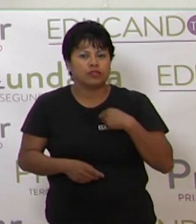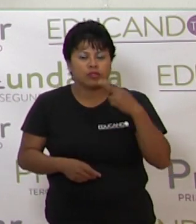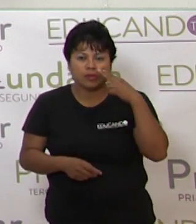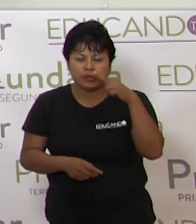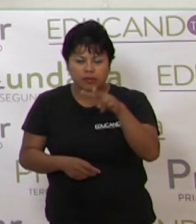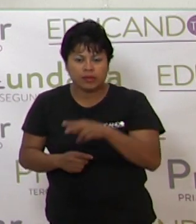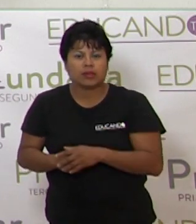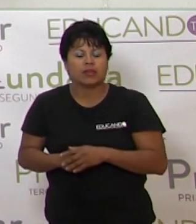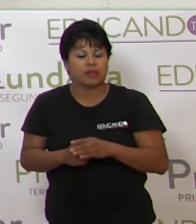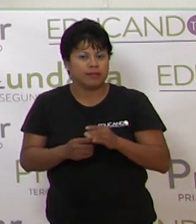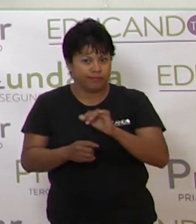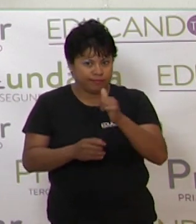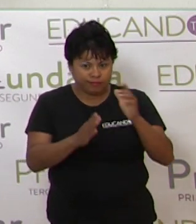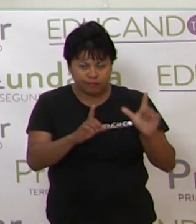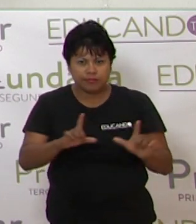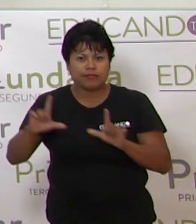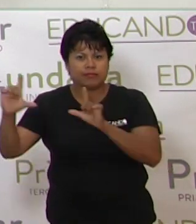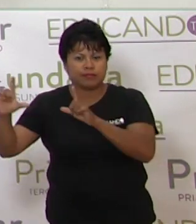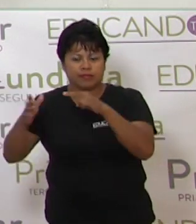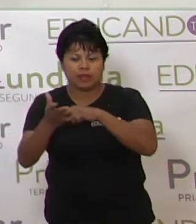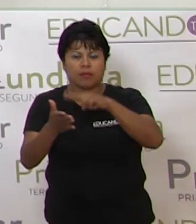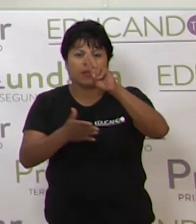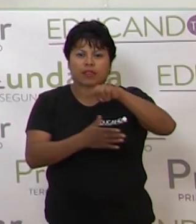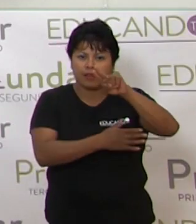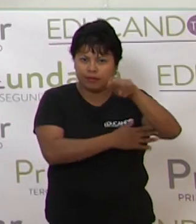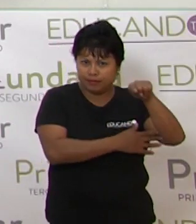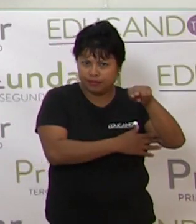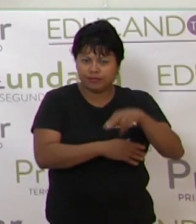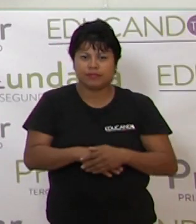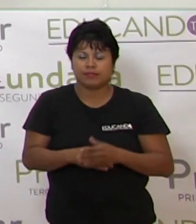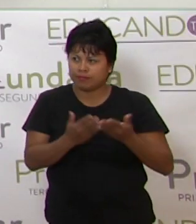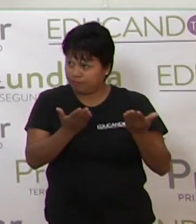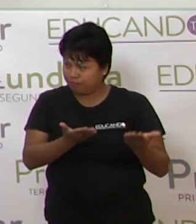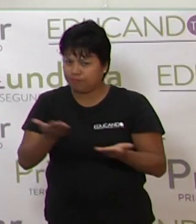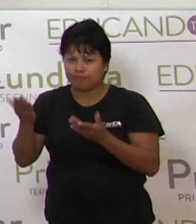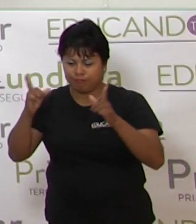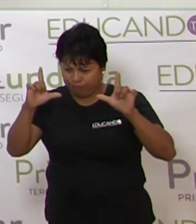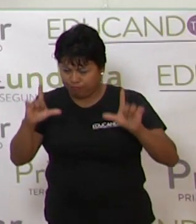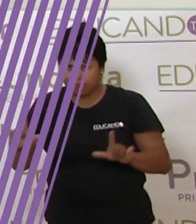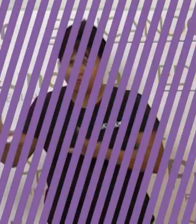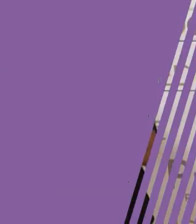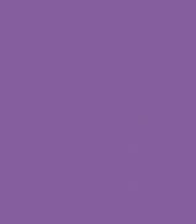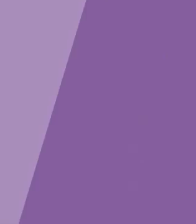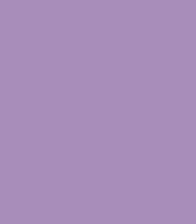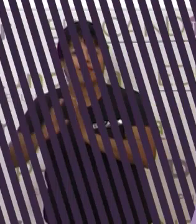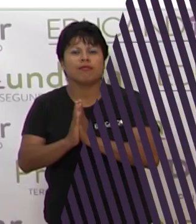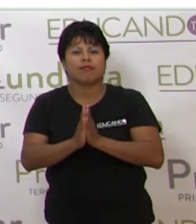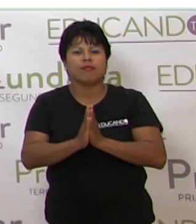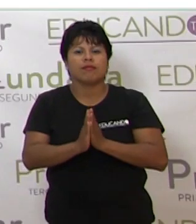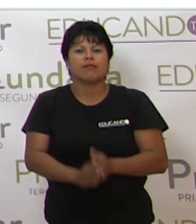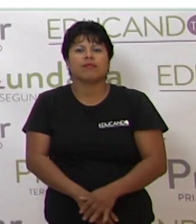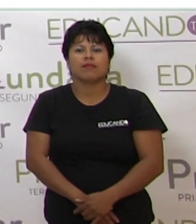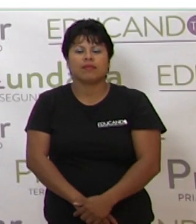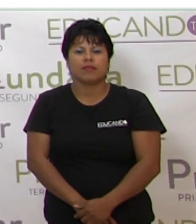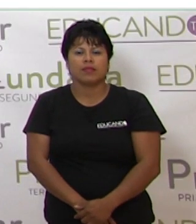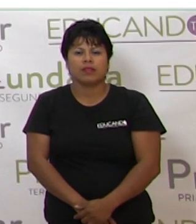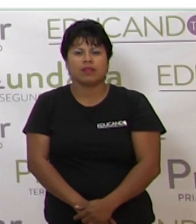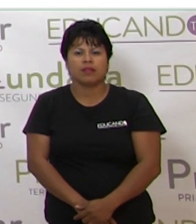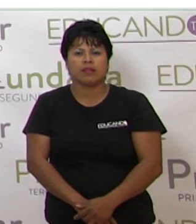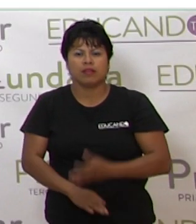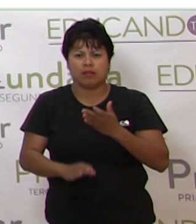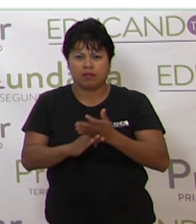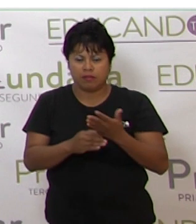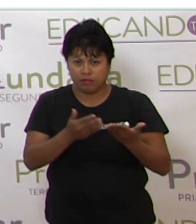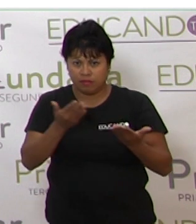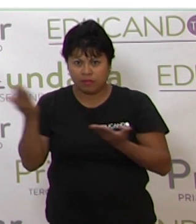ver la siguiente obra pictórica. Adelante con la obra pictórica, por favor. En